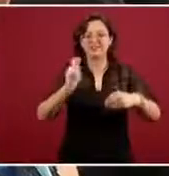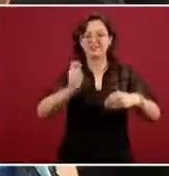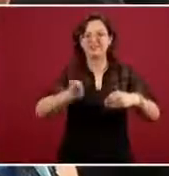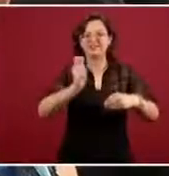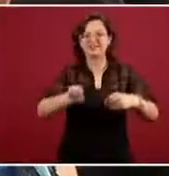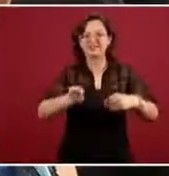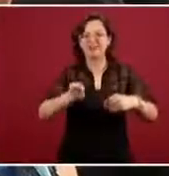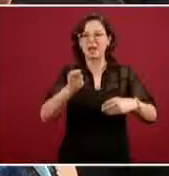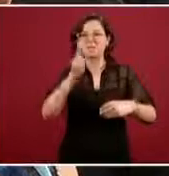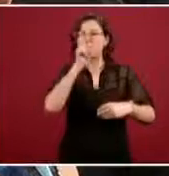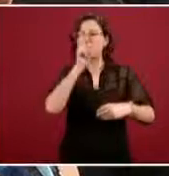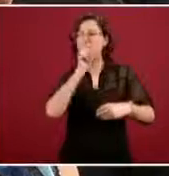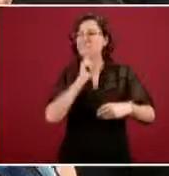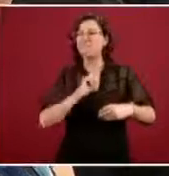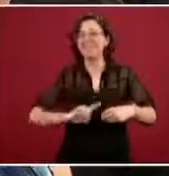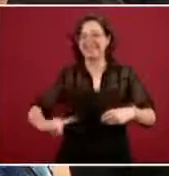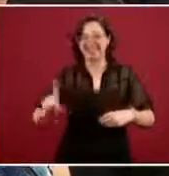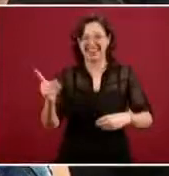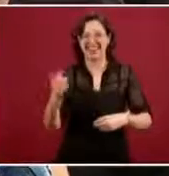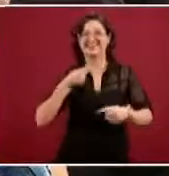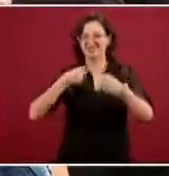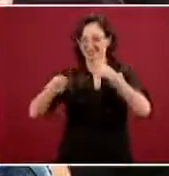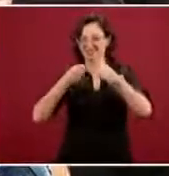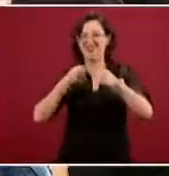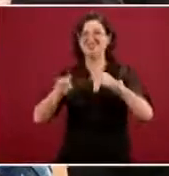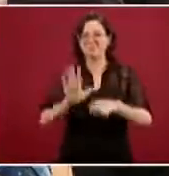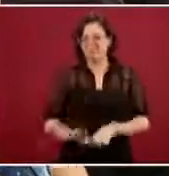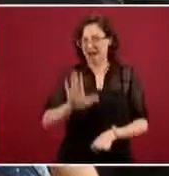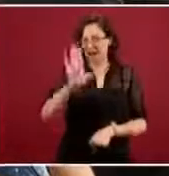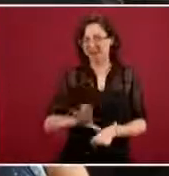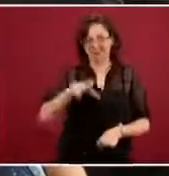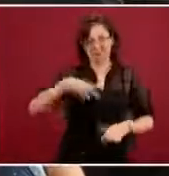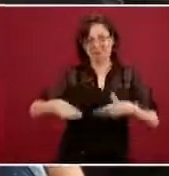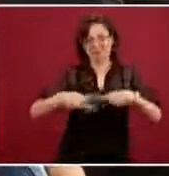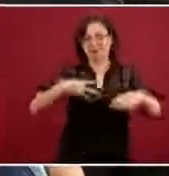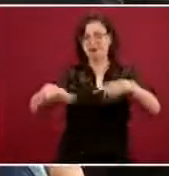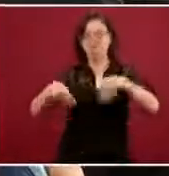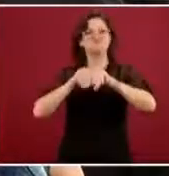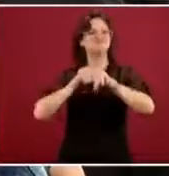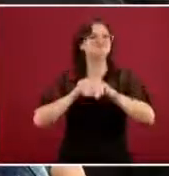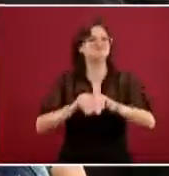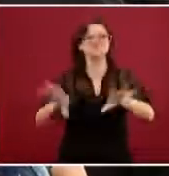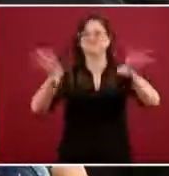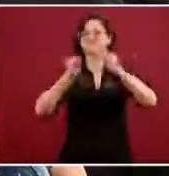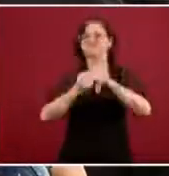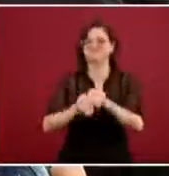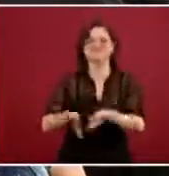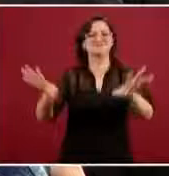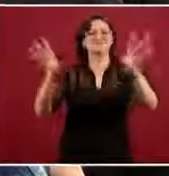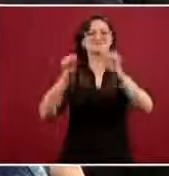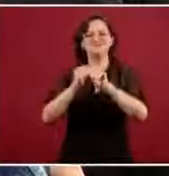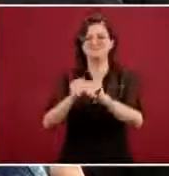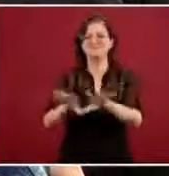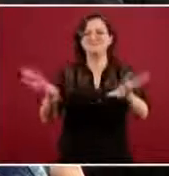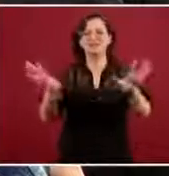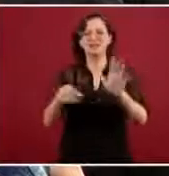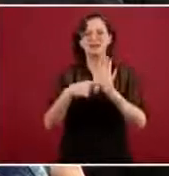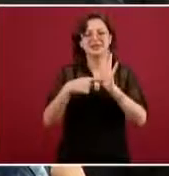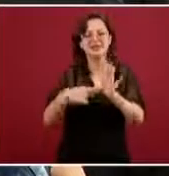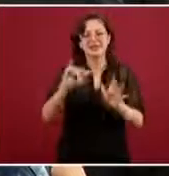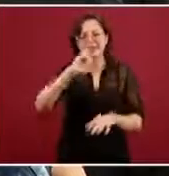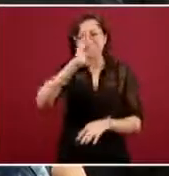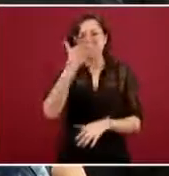irresponsablemente lanzaron algunos periodistas o medios de comunicación, haciendo un lado esa parte en lo que toca las imágenes que